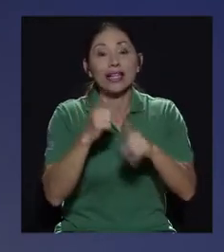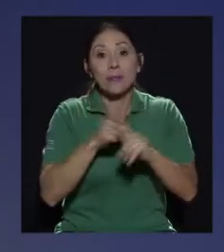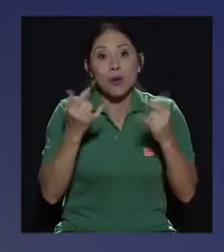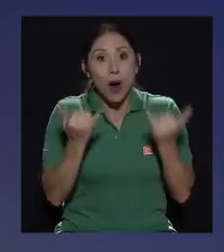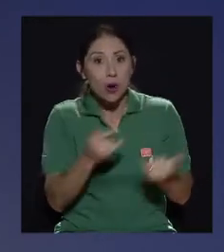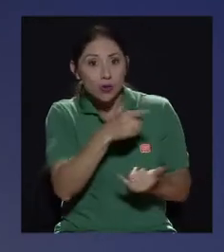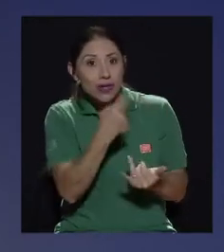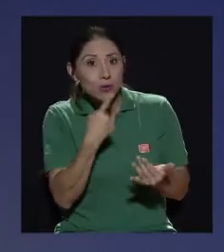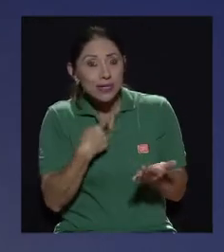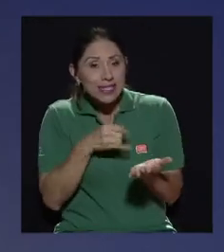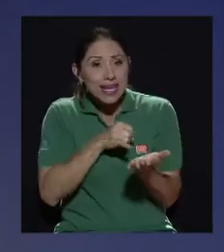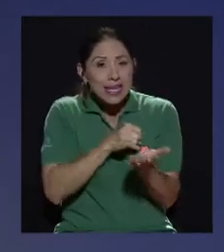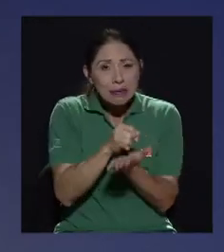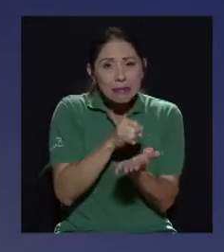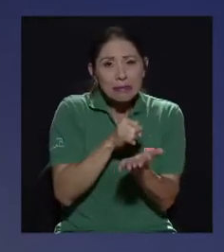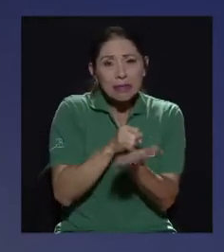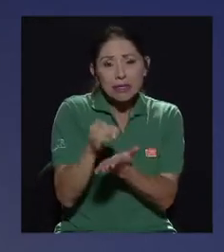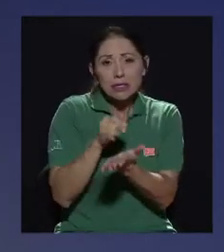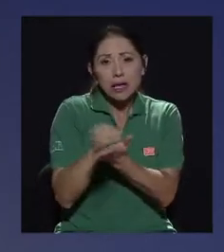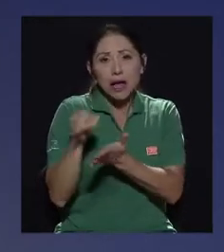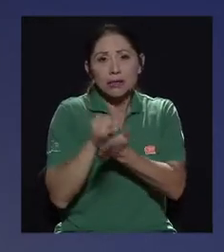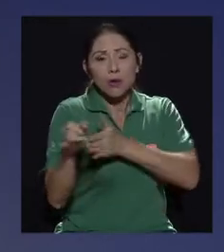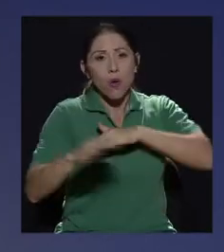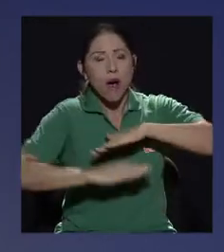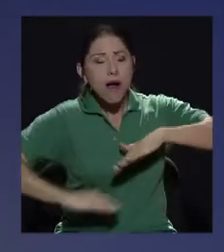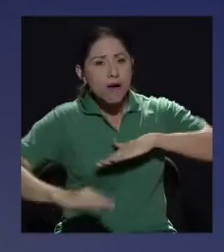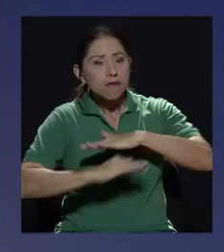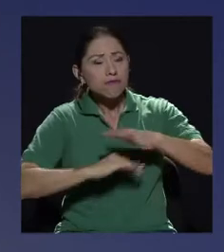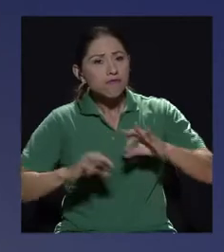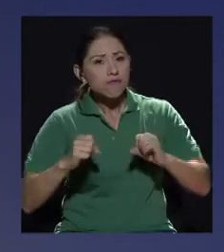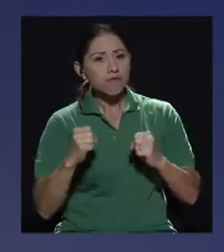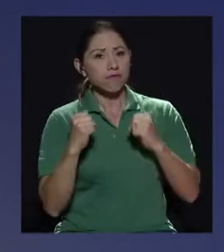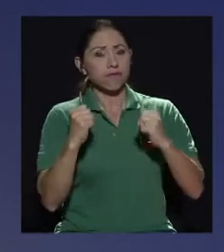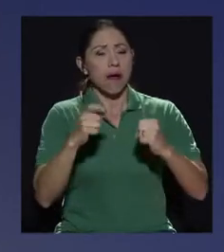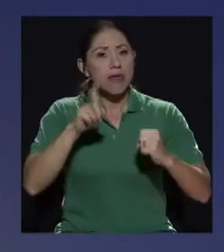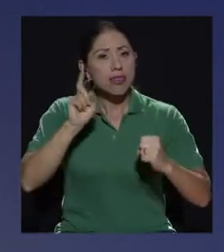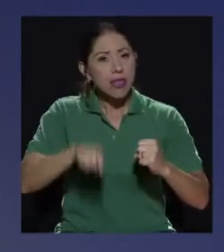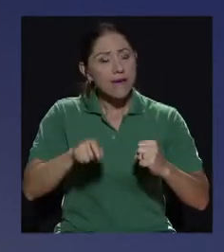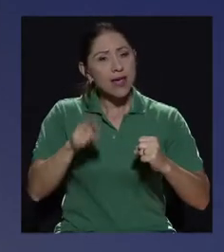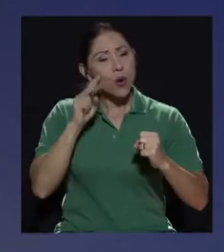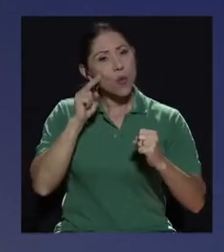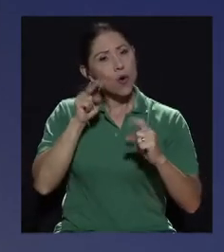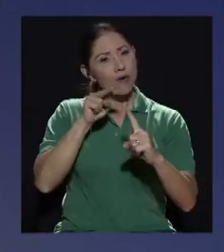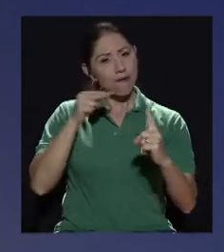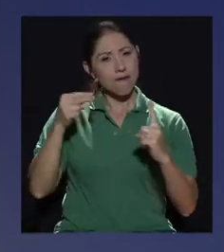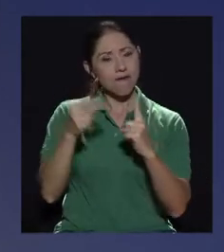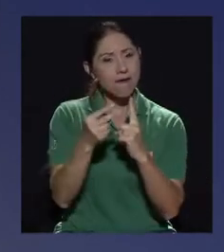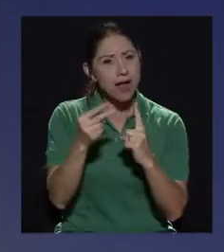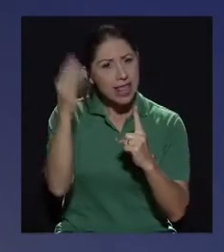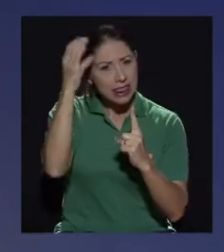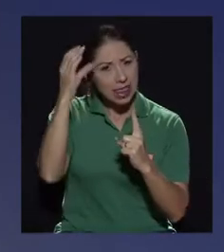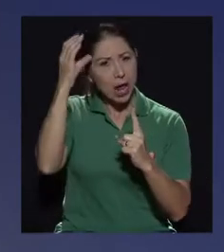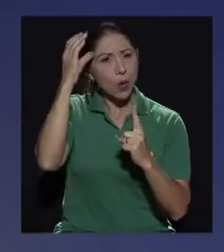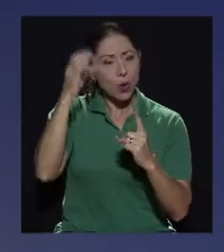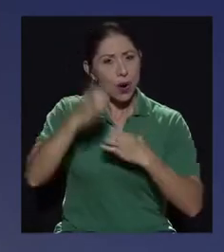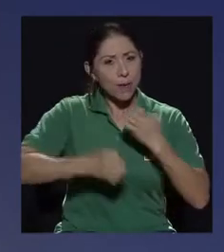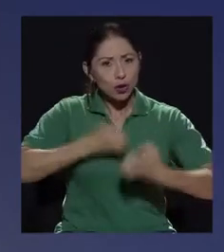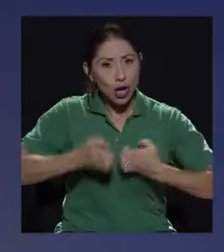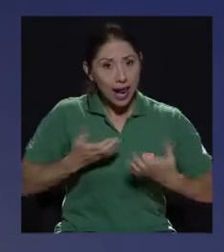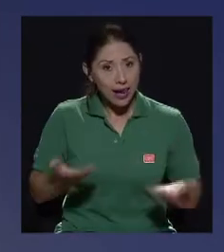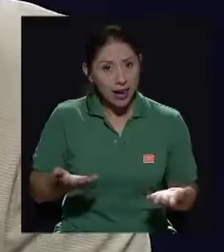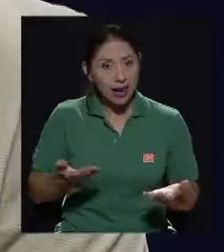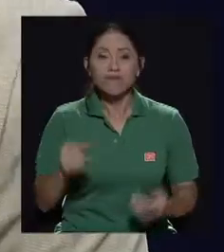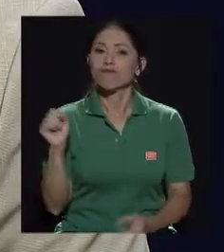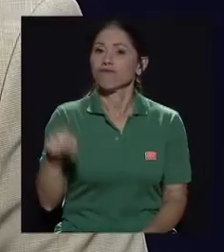de investigación fundamentado que hasta debería de leerlo de una manera neuro emocional